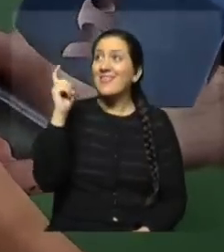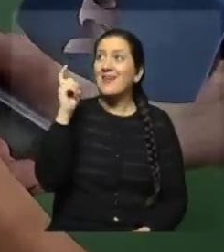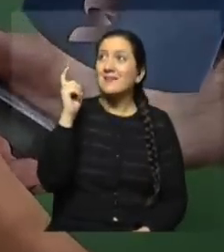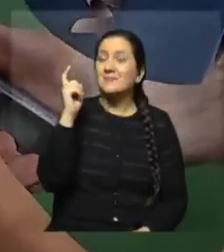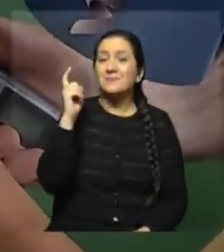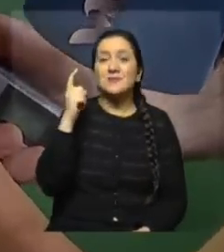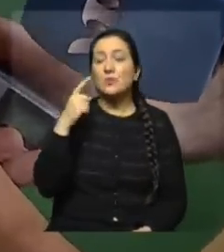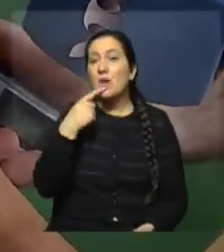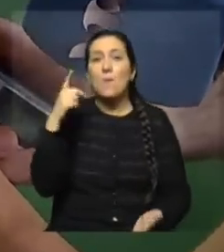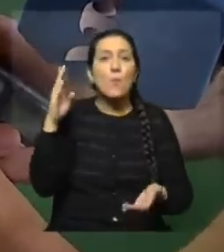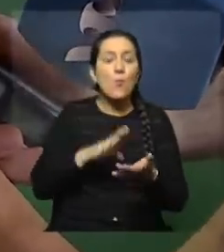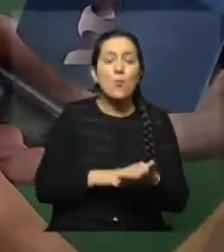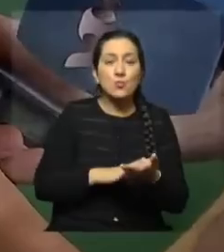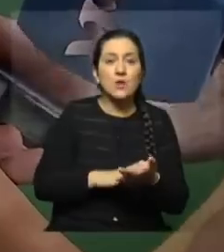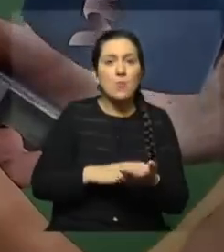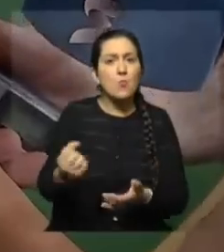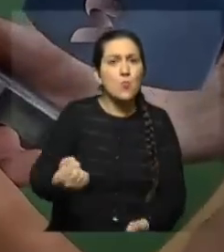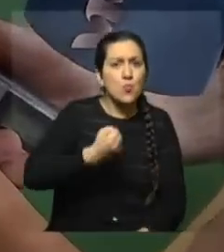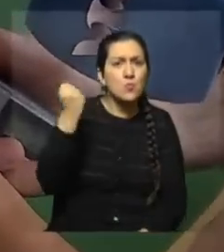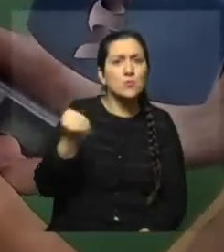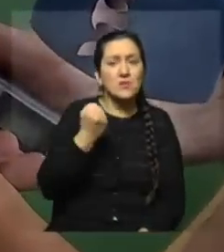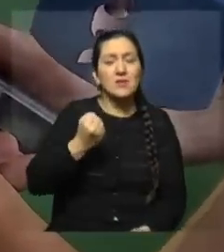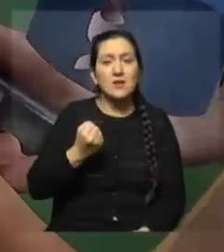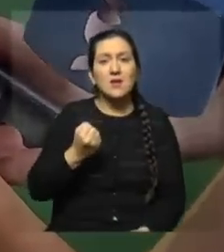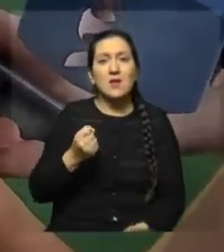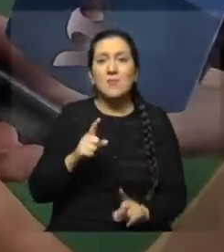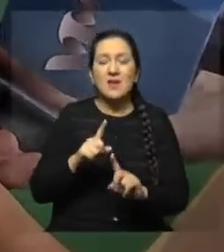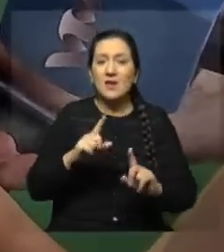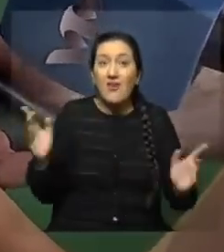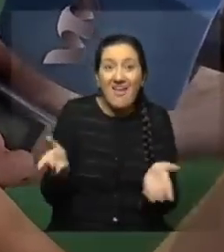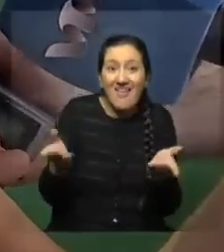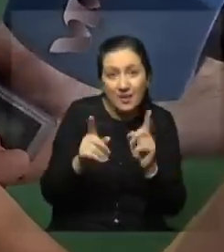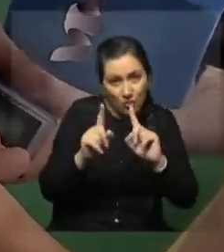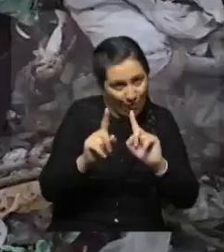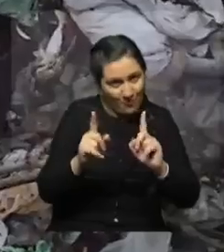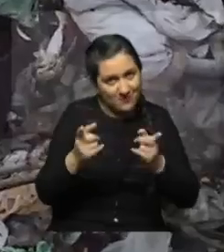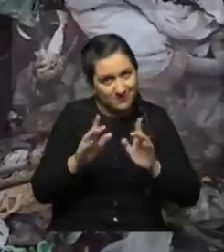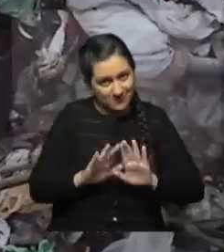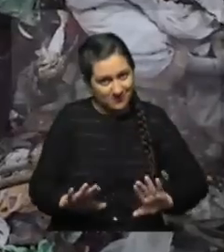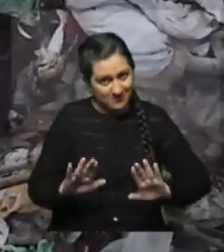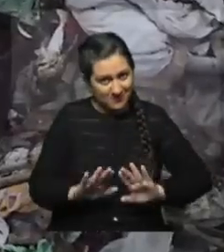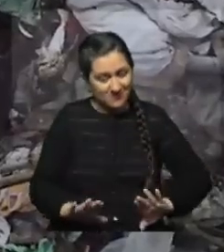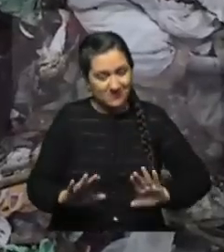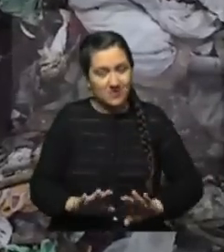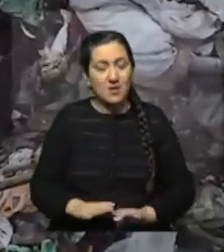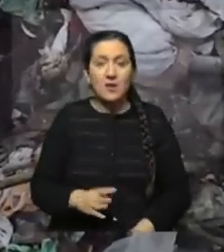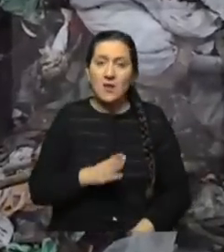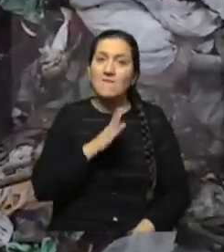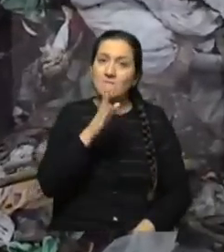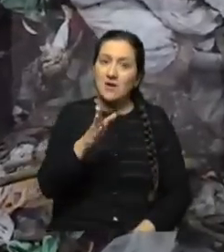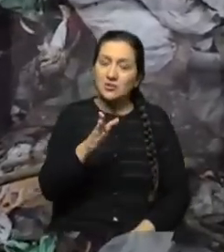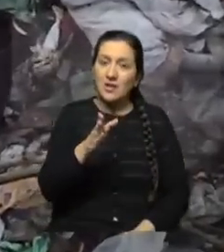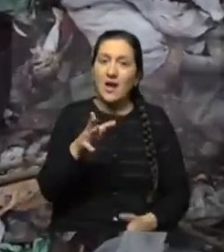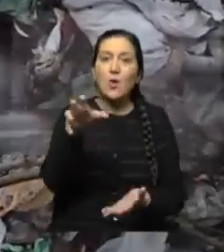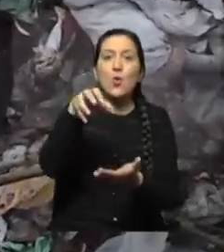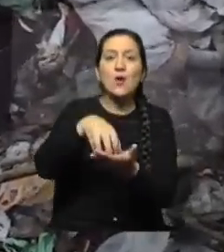multa suficientemente grande como para desestimular que que invierte evite hacer el trabajo correcto que llevarlo